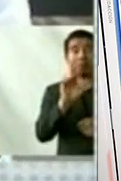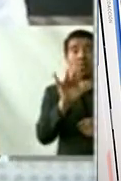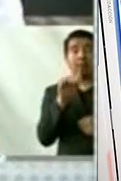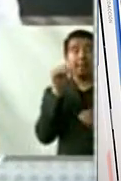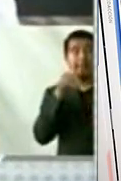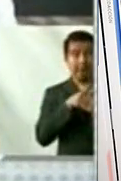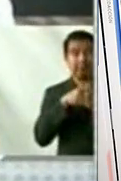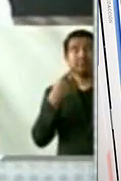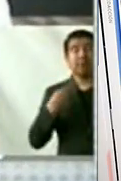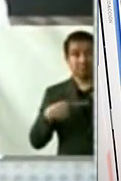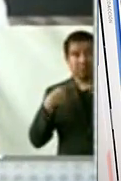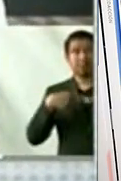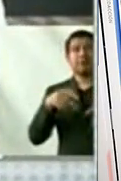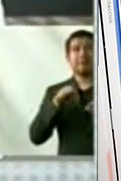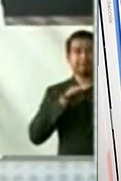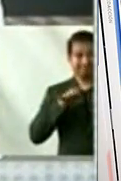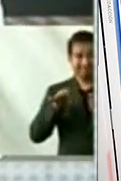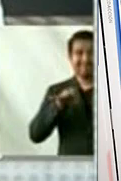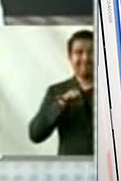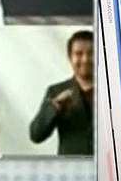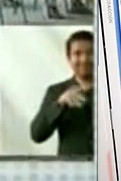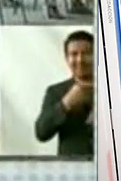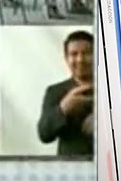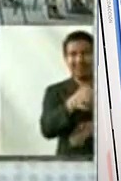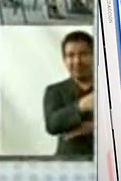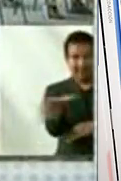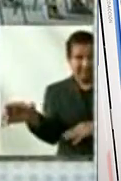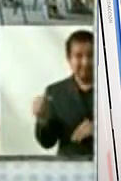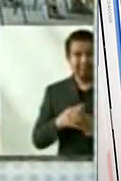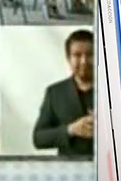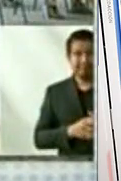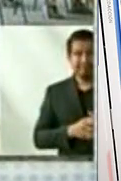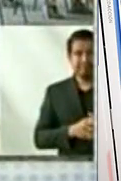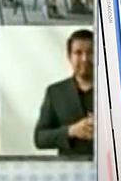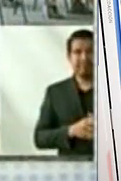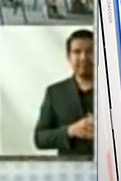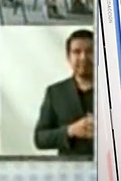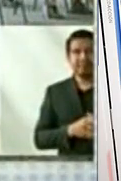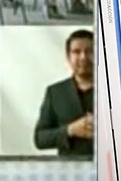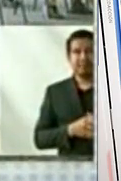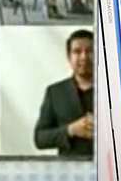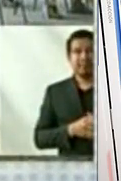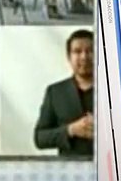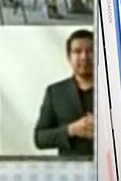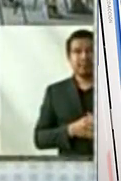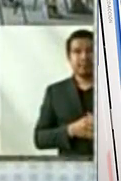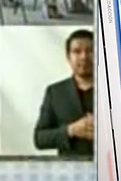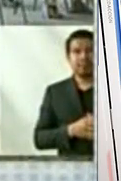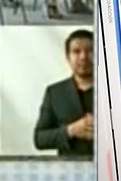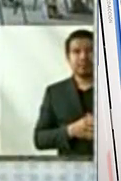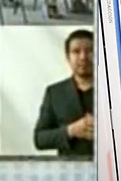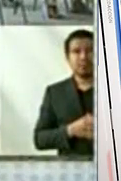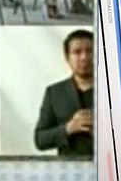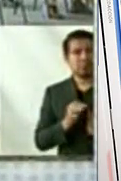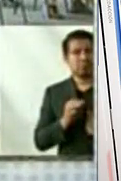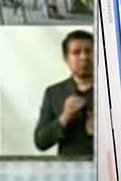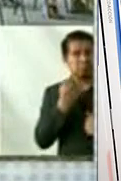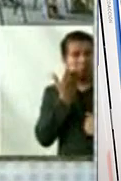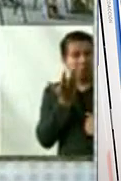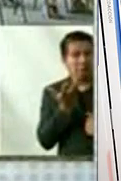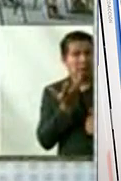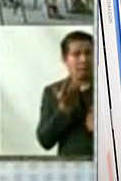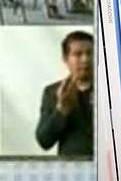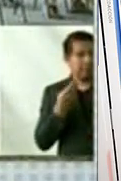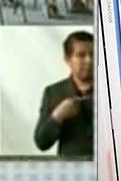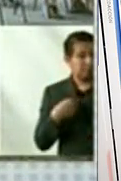y Garland, como dijiste, tampoco se mencionaron recursos. Es decir, todo esto que pide López Obrador le